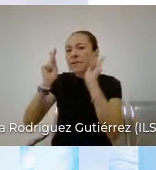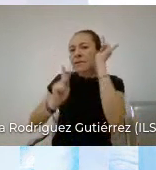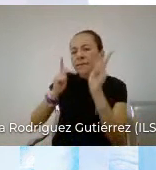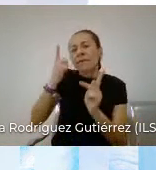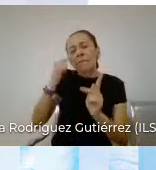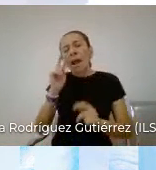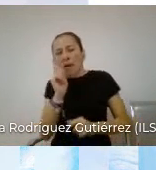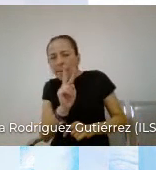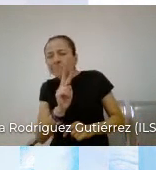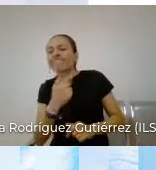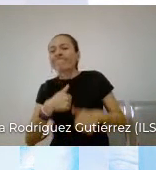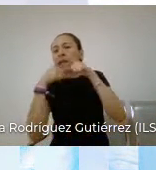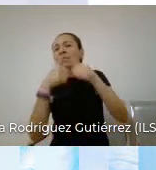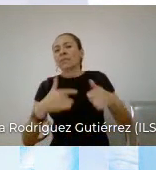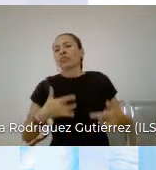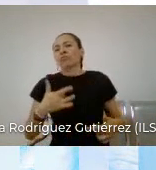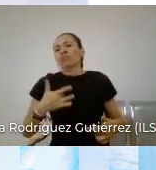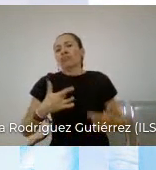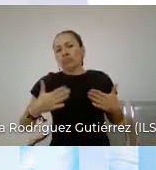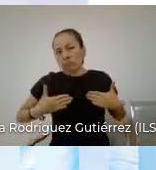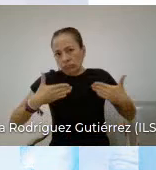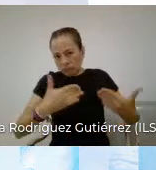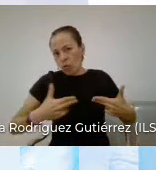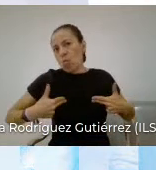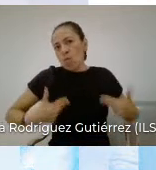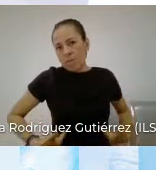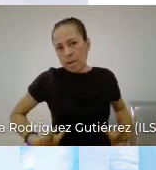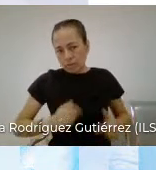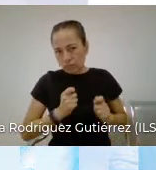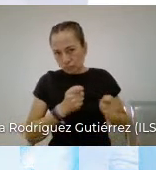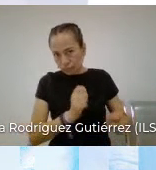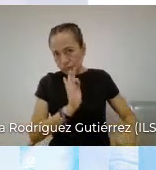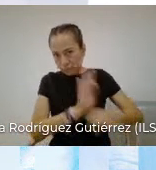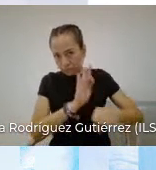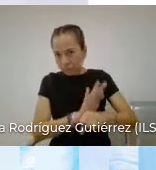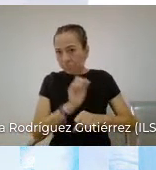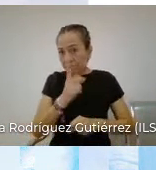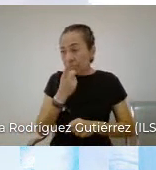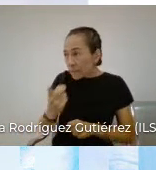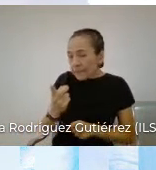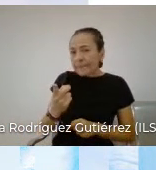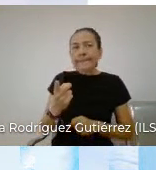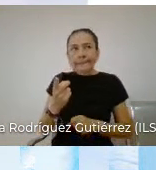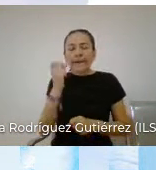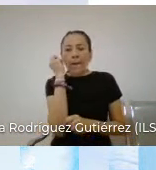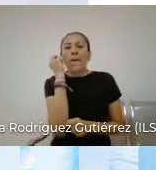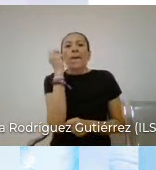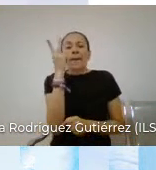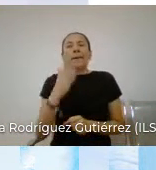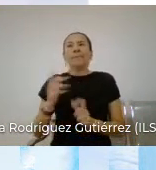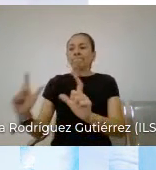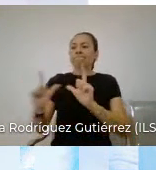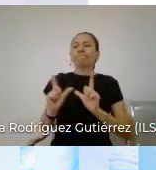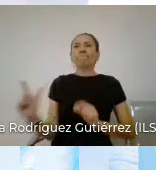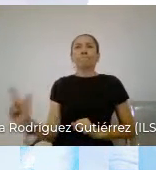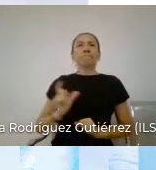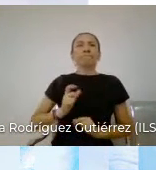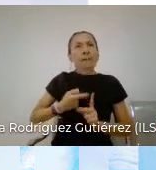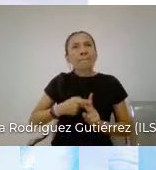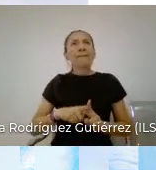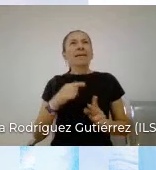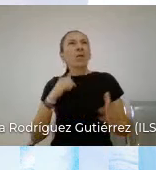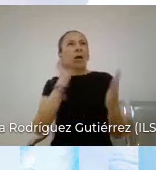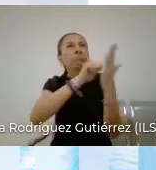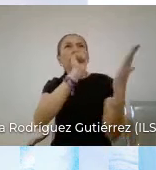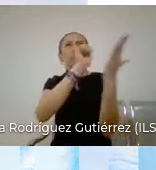rápido, ve todas las oportunidades enfrente de ella y dice que súper, voy a empezar a tocar puertas, va con muchos empleadores,